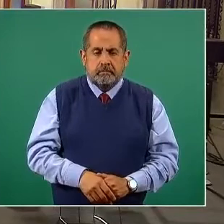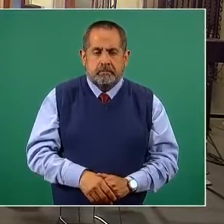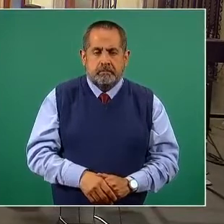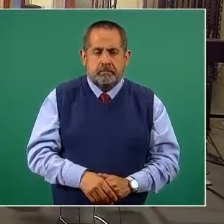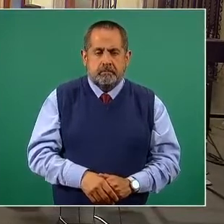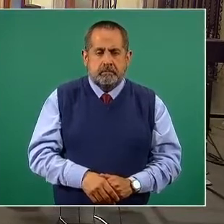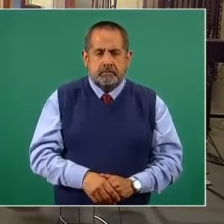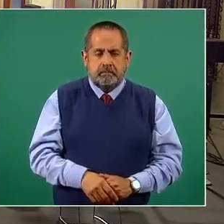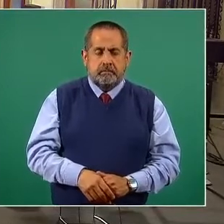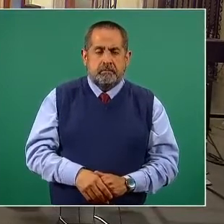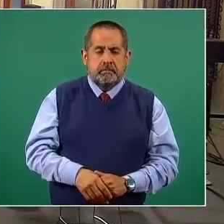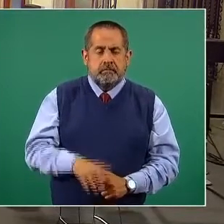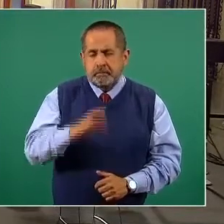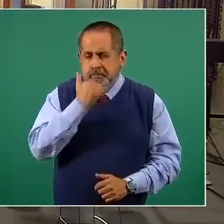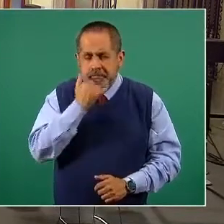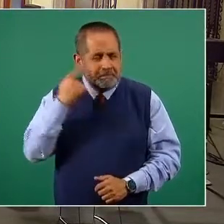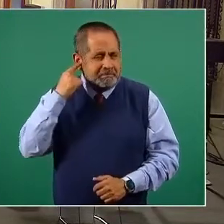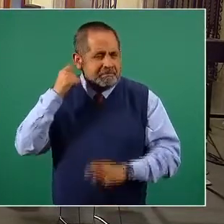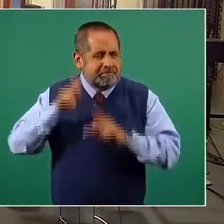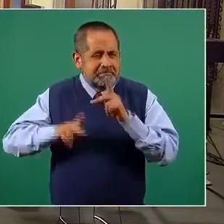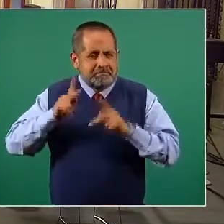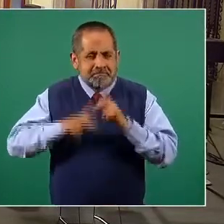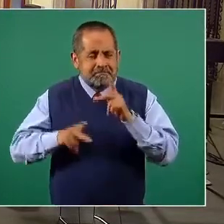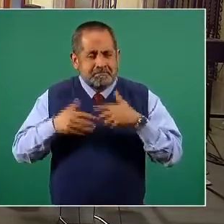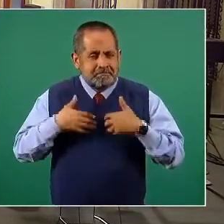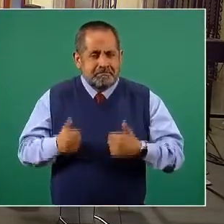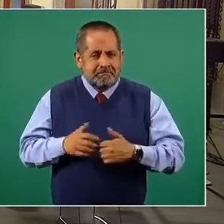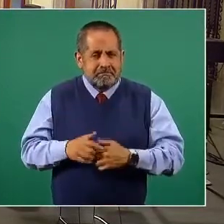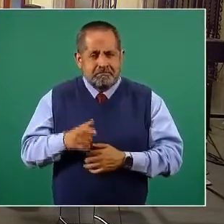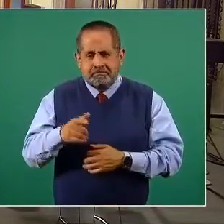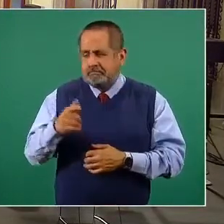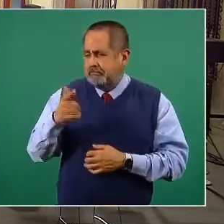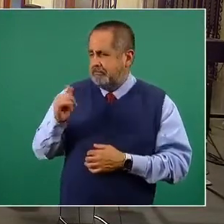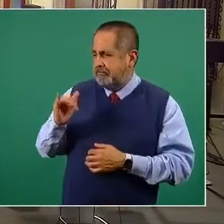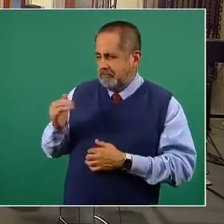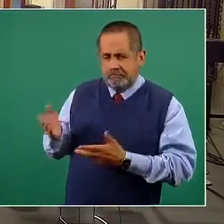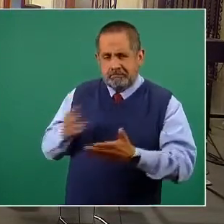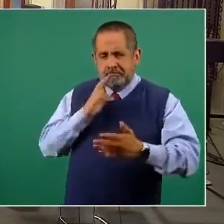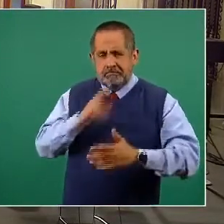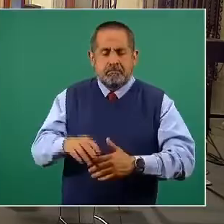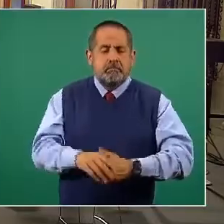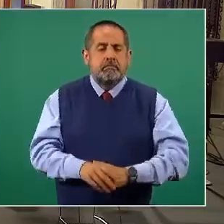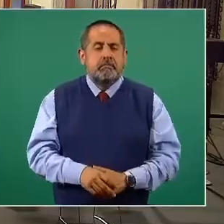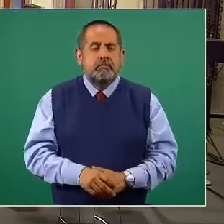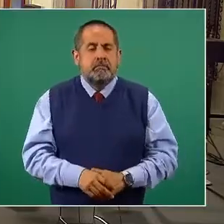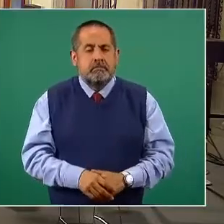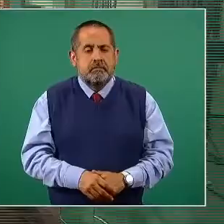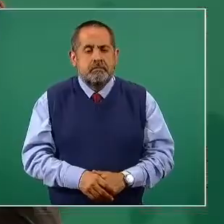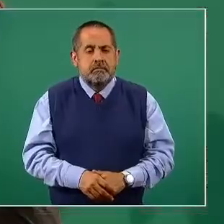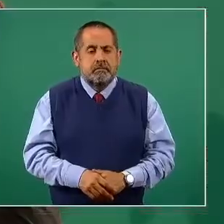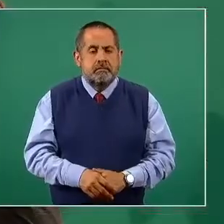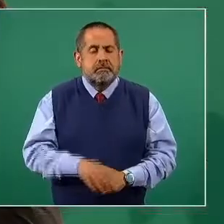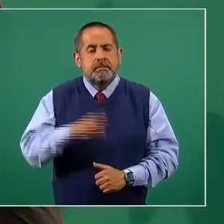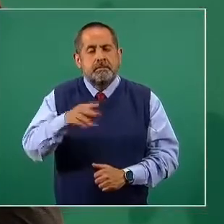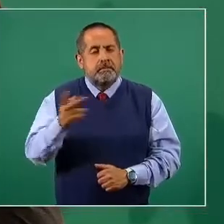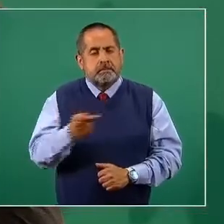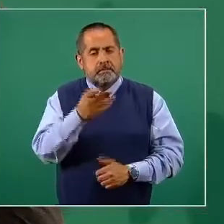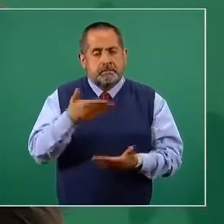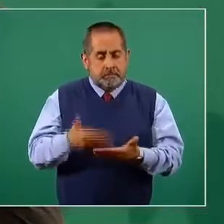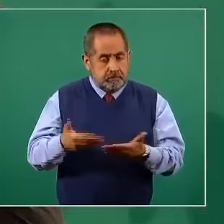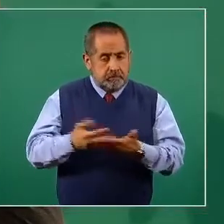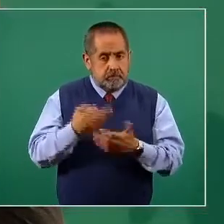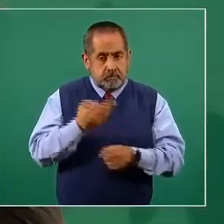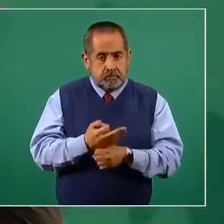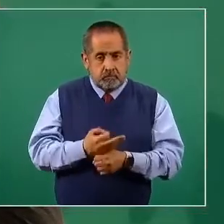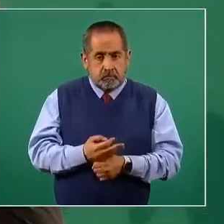Perdón, pero ahora sí se interrumpió mucho. No sé si Gaby me podría la pregunta. Sí, doctor. La pregunta es que actualmente